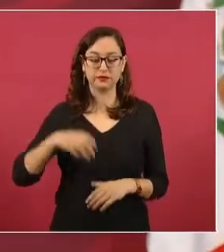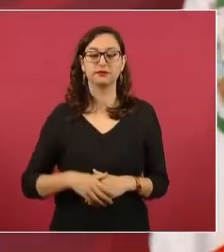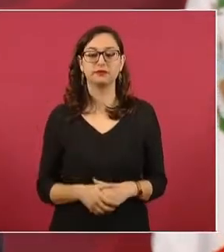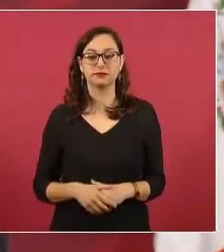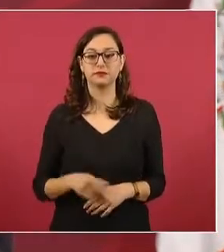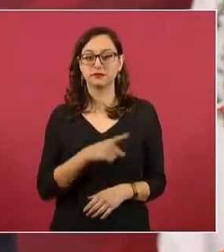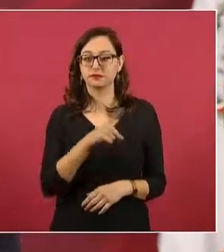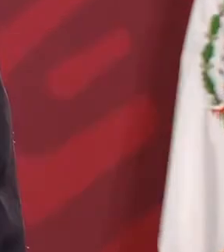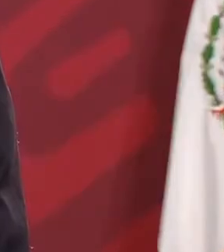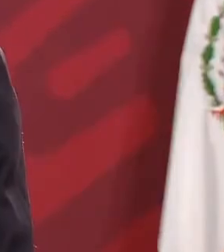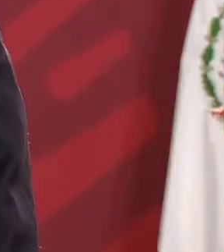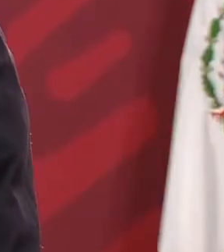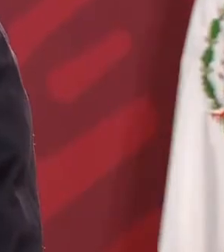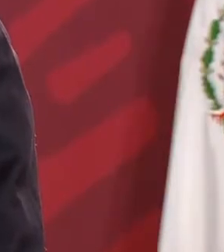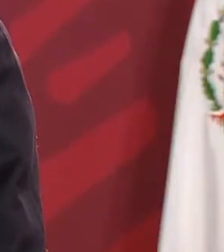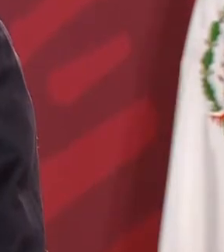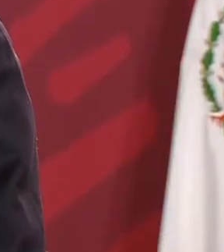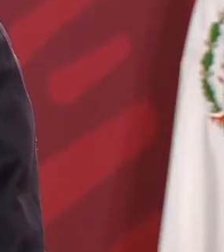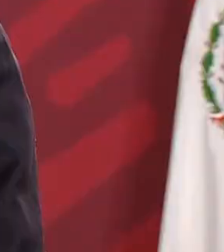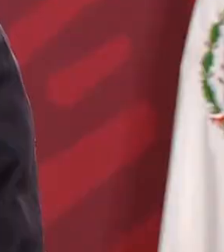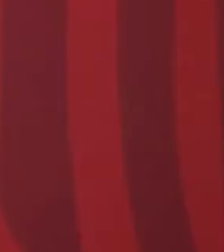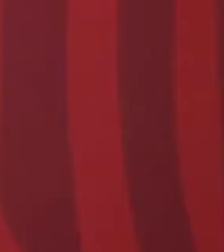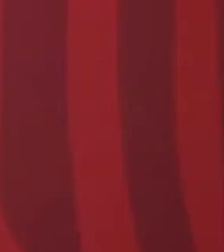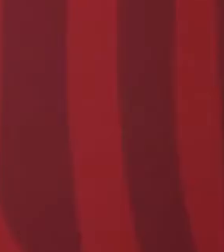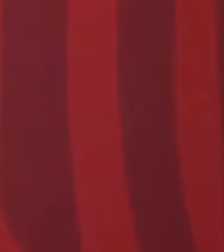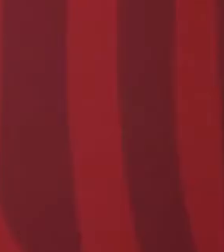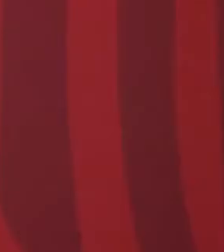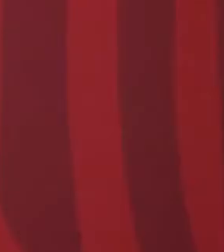porque nos han ayudado mucho.